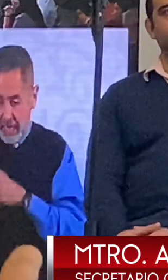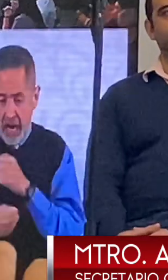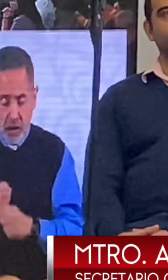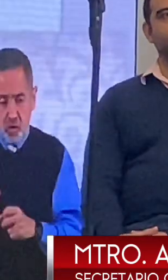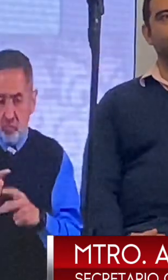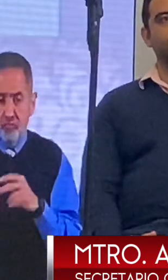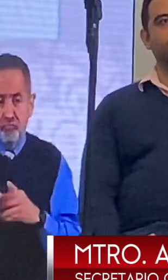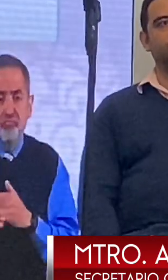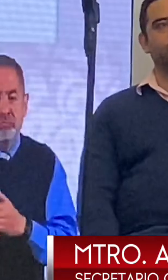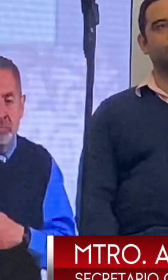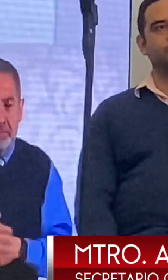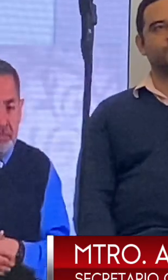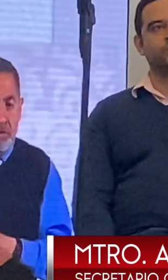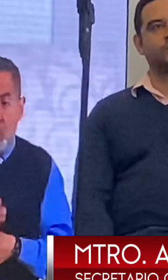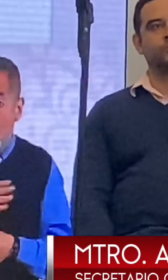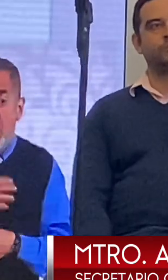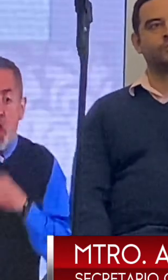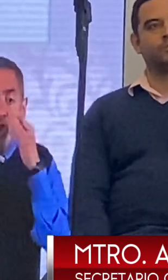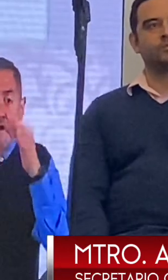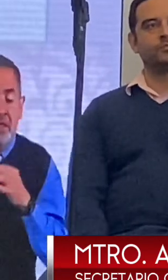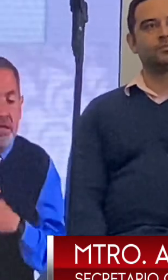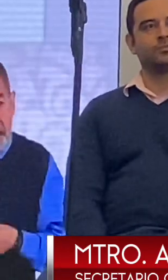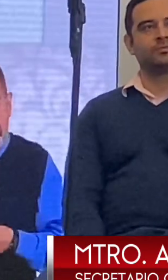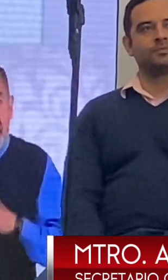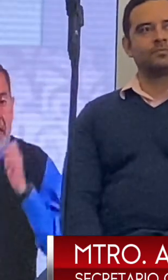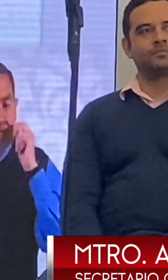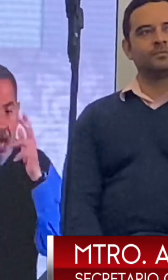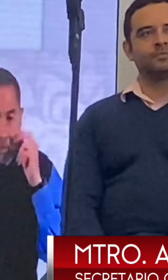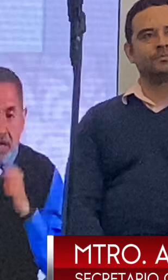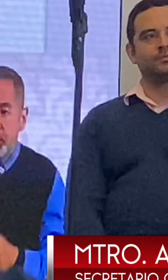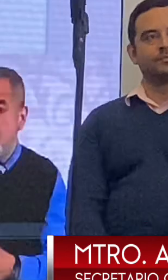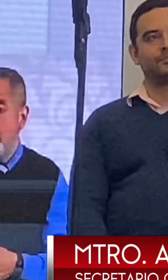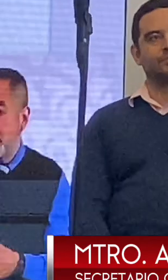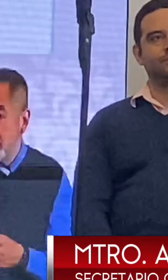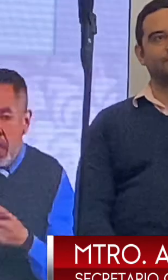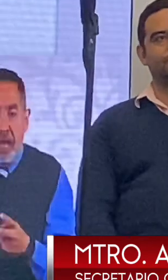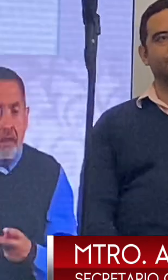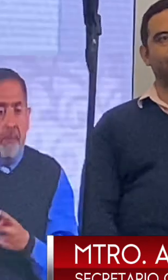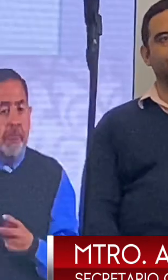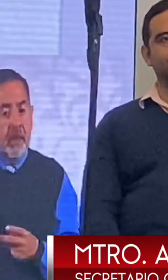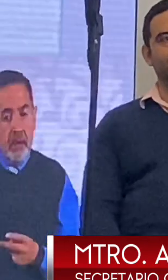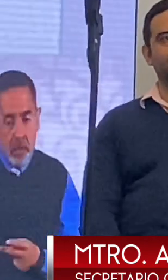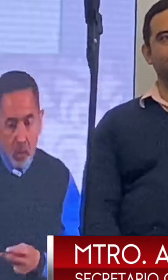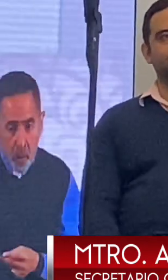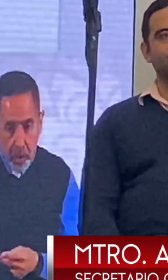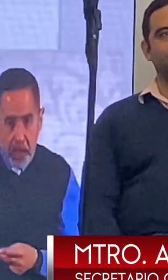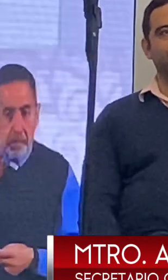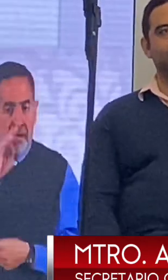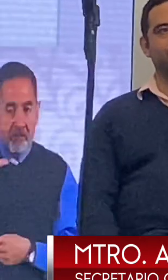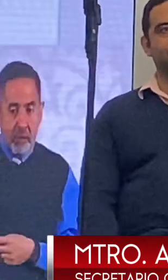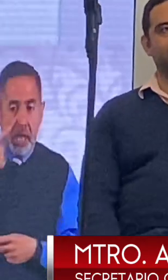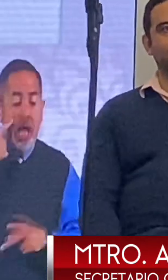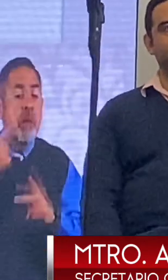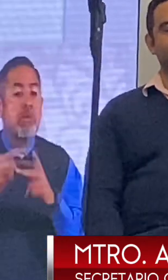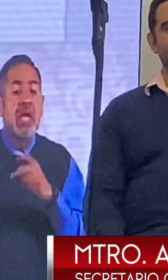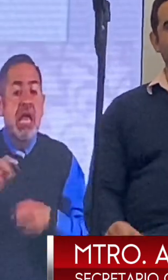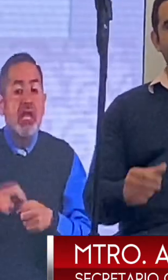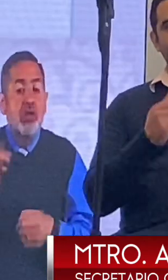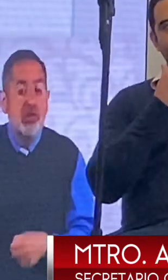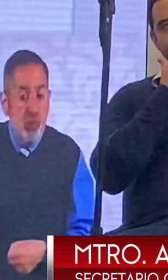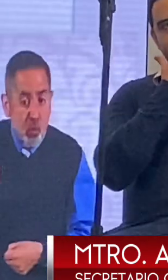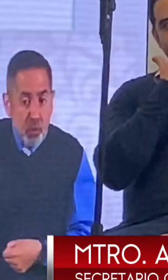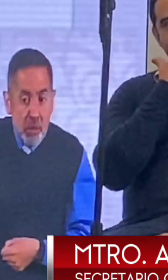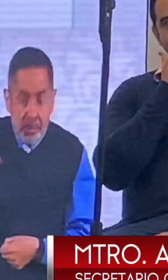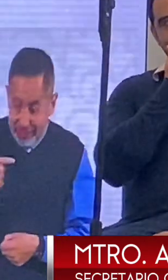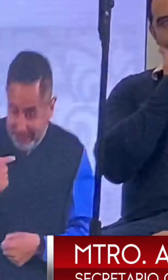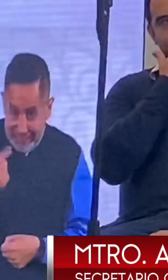Tijuana, y dentro del paquete, digamos, de las acciones para prevenir el delito en las juventudes, en los jóvenes de